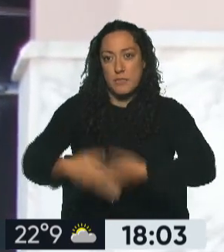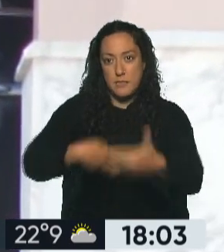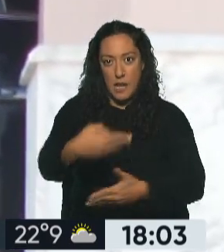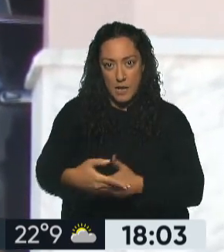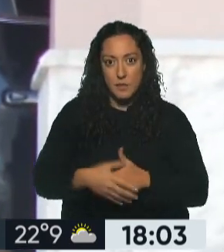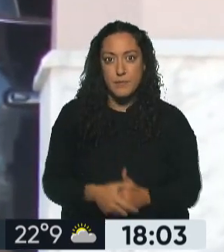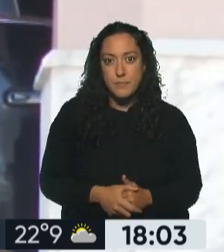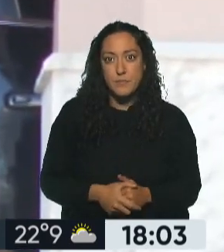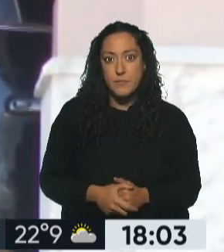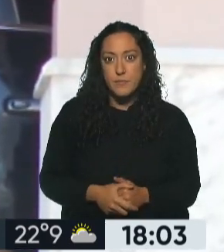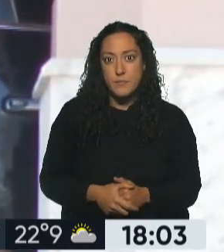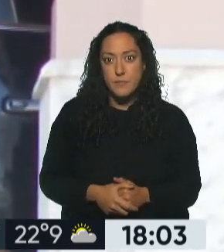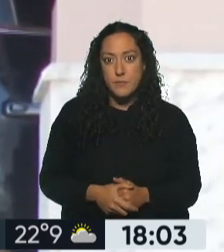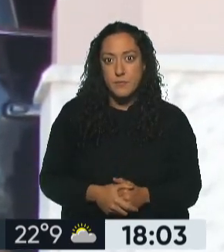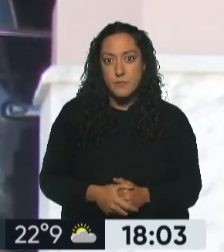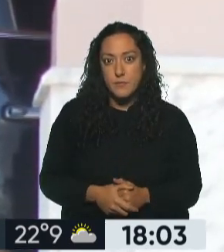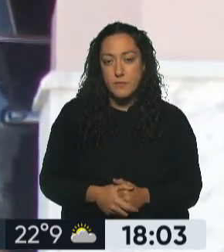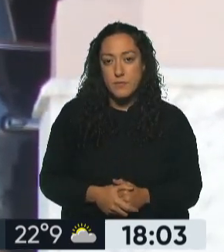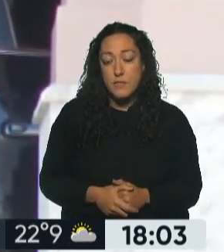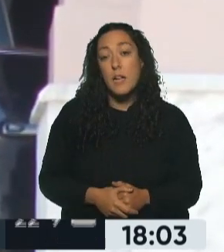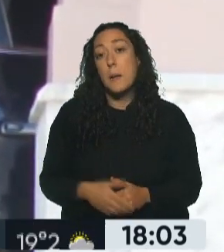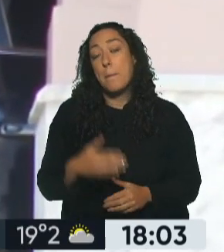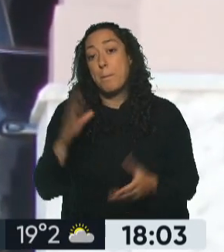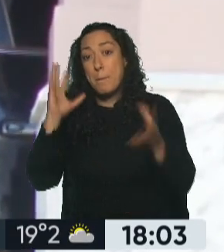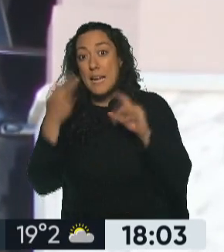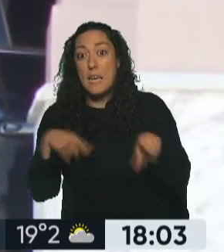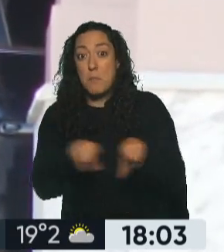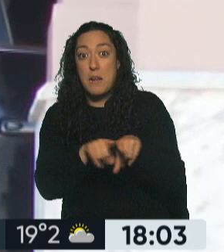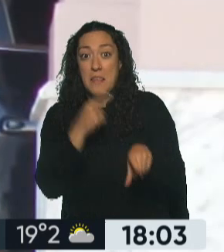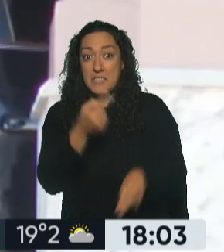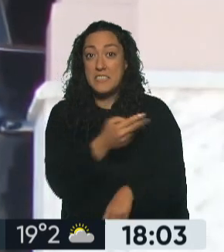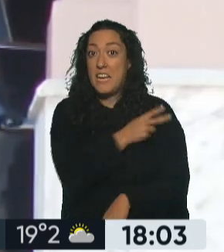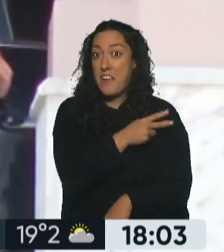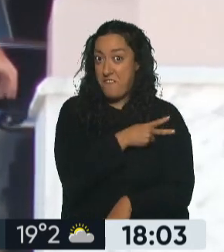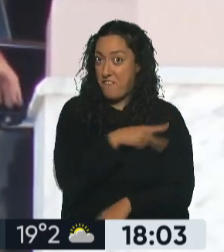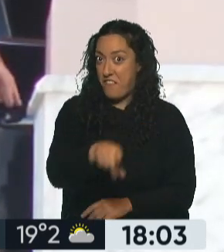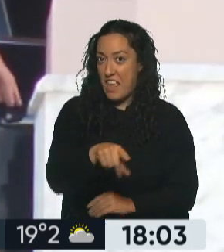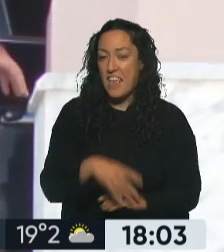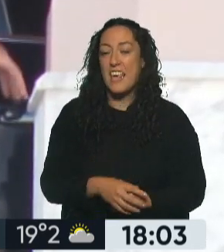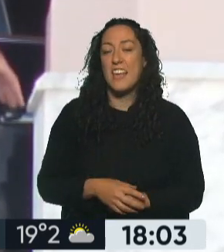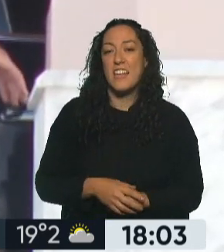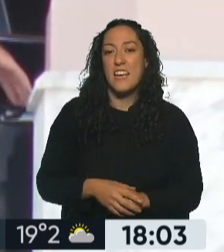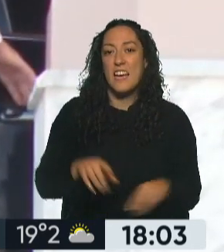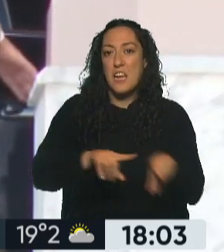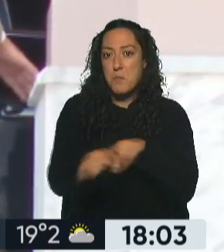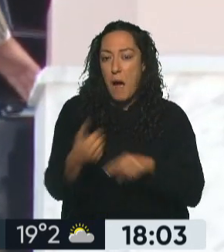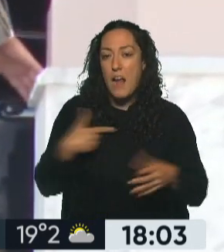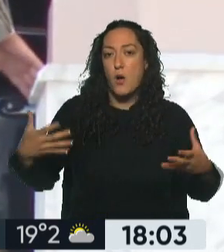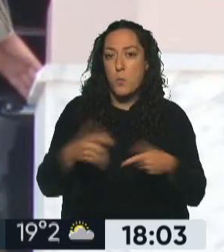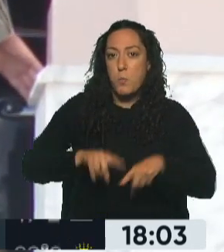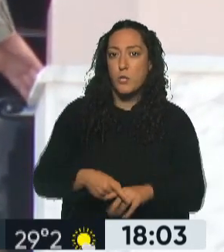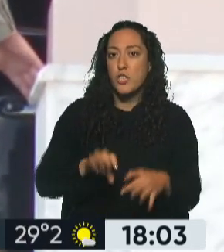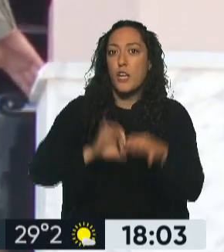El jefe, como el propio Milei llama, se refiere a su hermana, ocupa un lugar central dentro del armado político libertario,